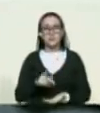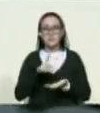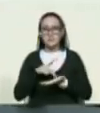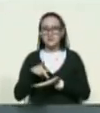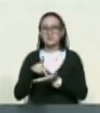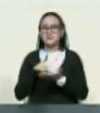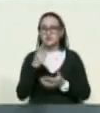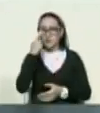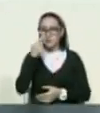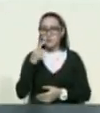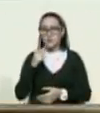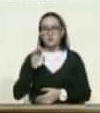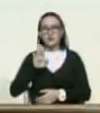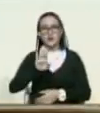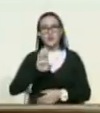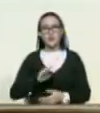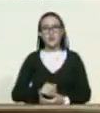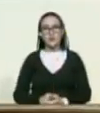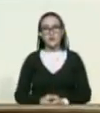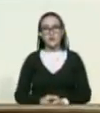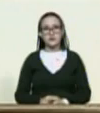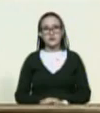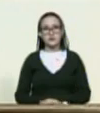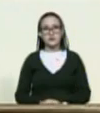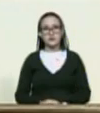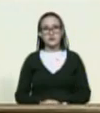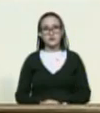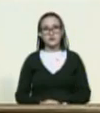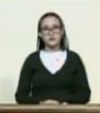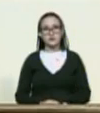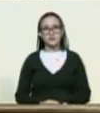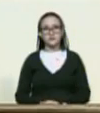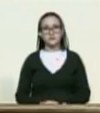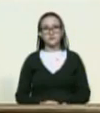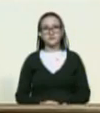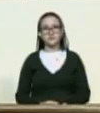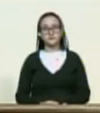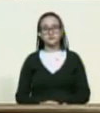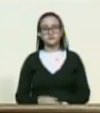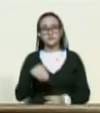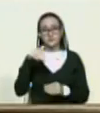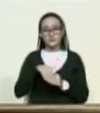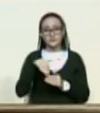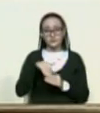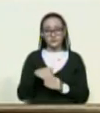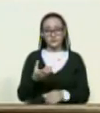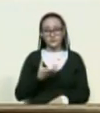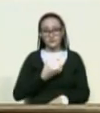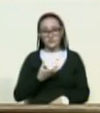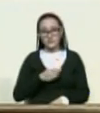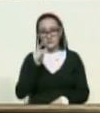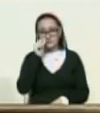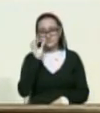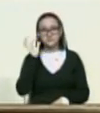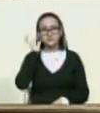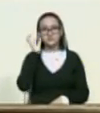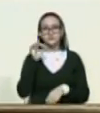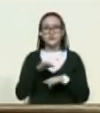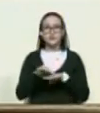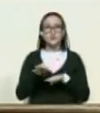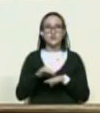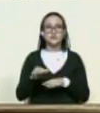participación protagónica, particularmente a través de las elecciones para alcaldesa y alcaldes de los